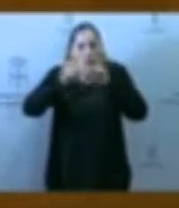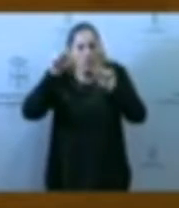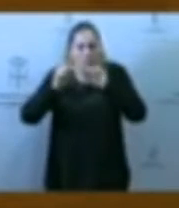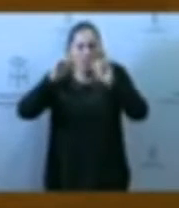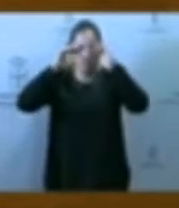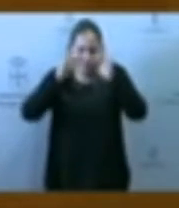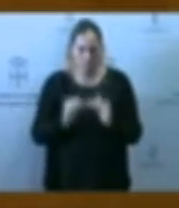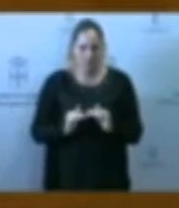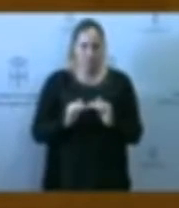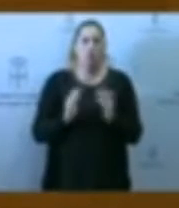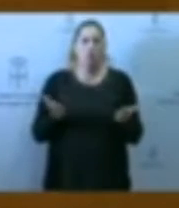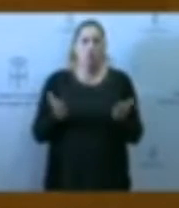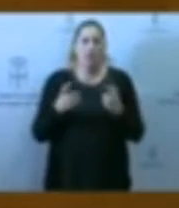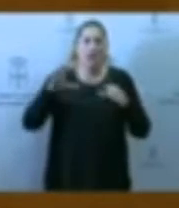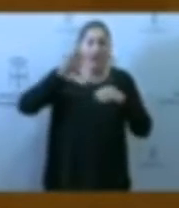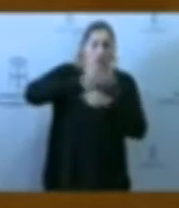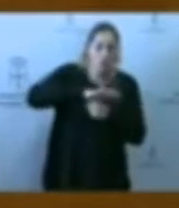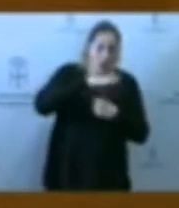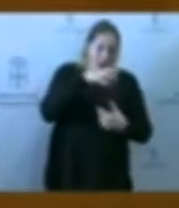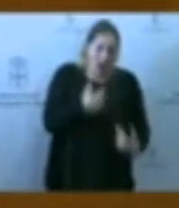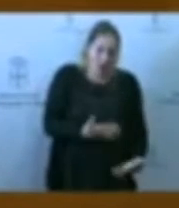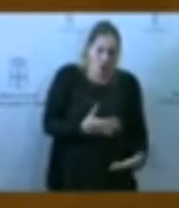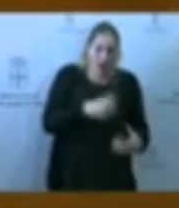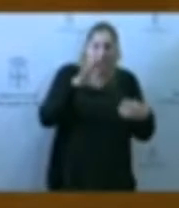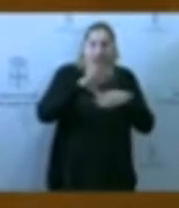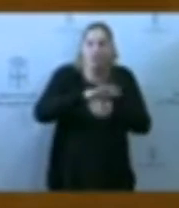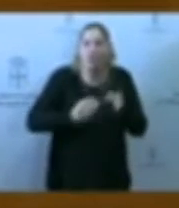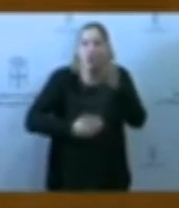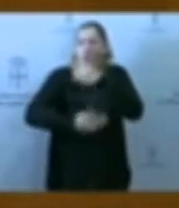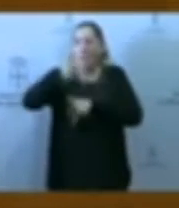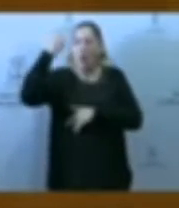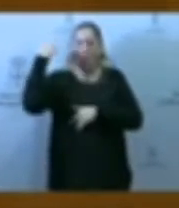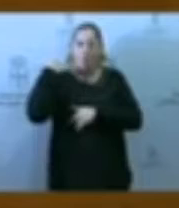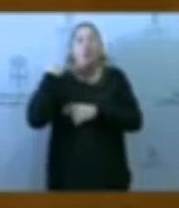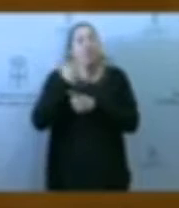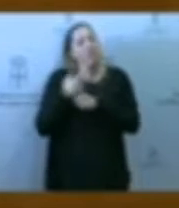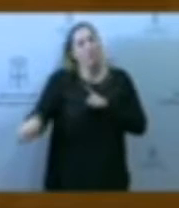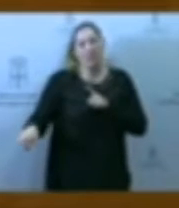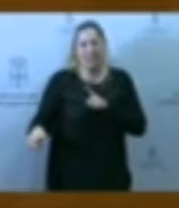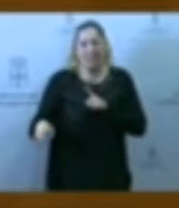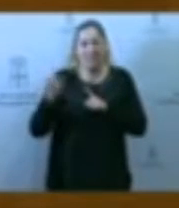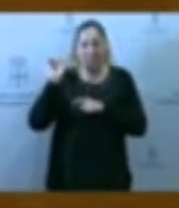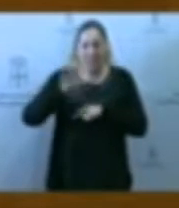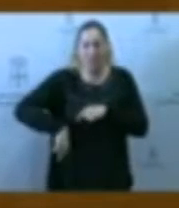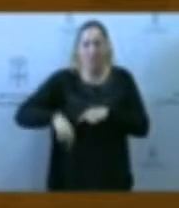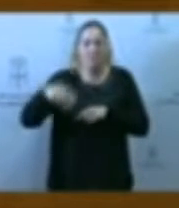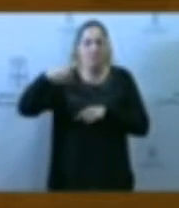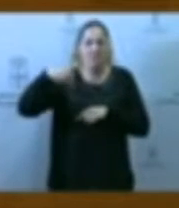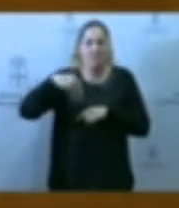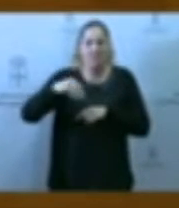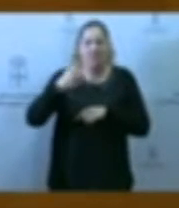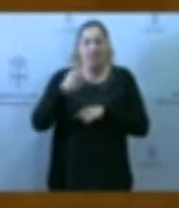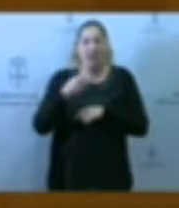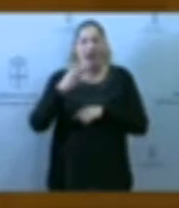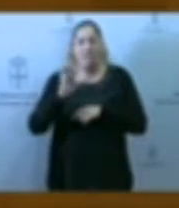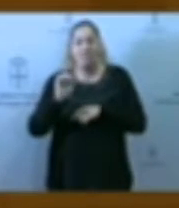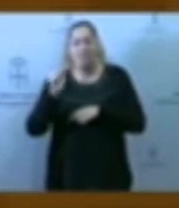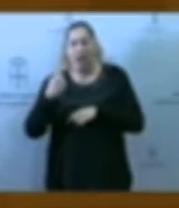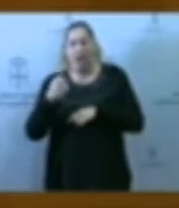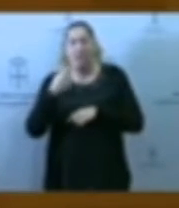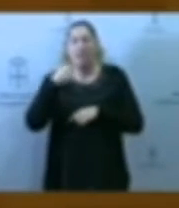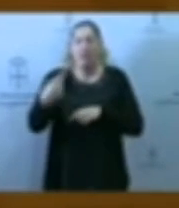mismo el gasóleo que tenemos ahora que el de hace unos años, ¿no? El presidente de ANFAC, que se reunió con la ministra, le recordaba que España